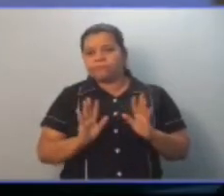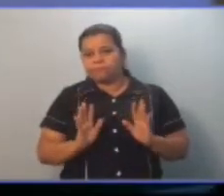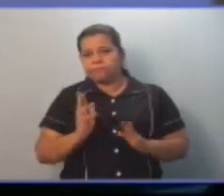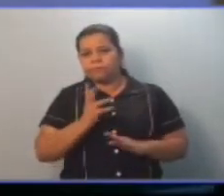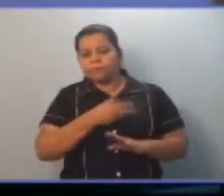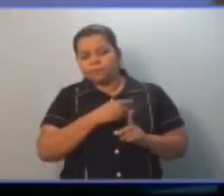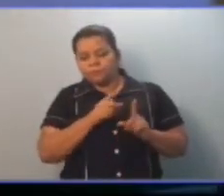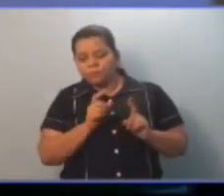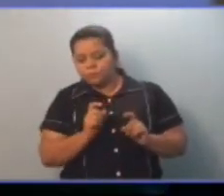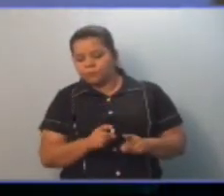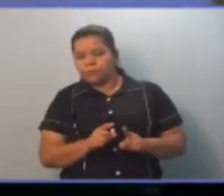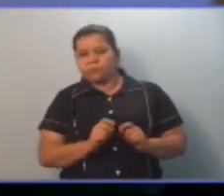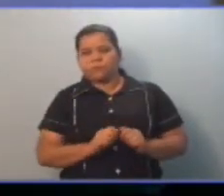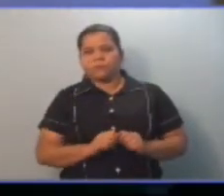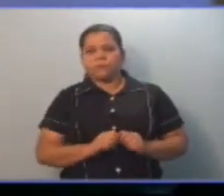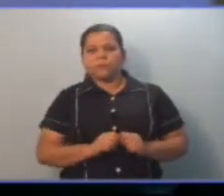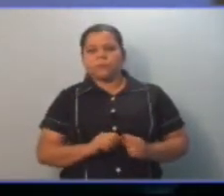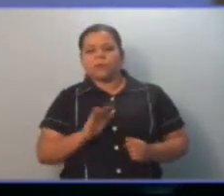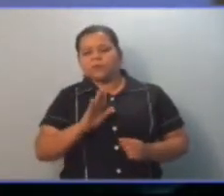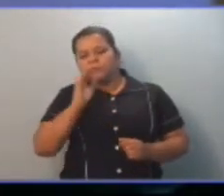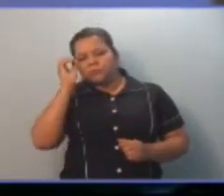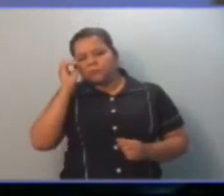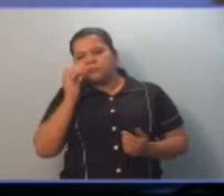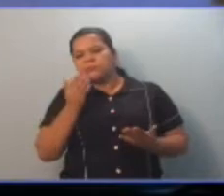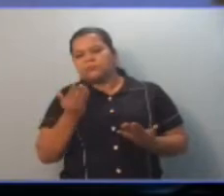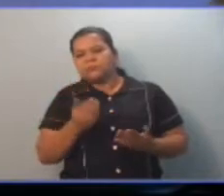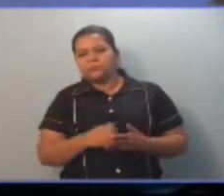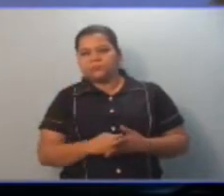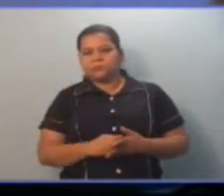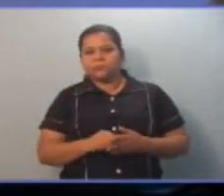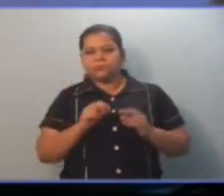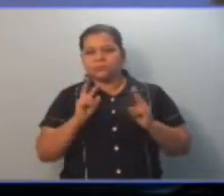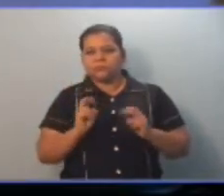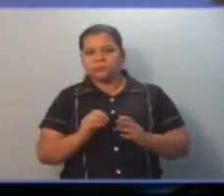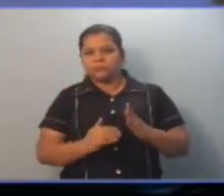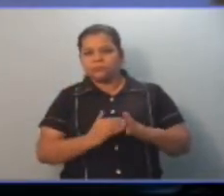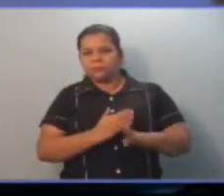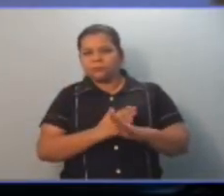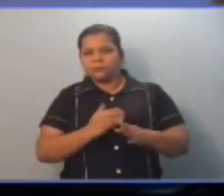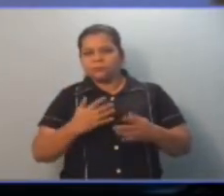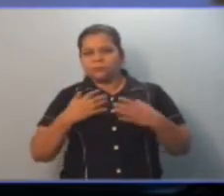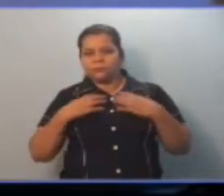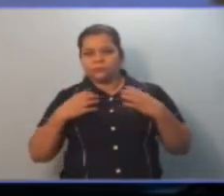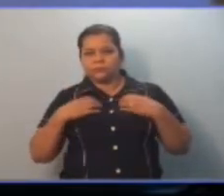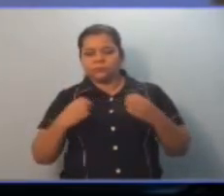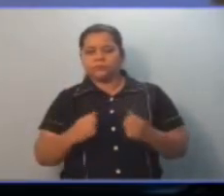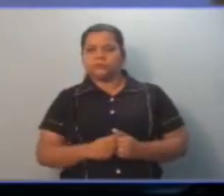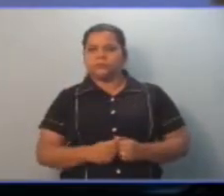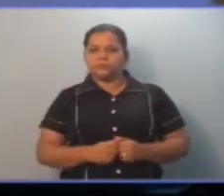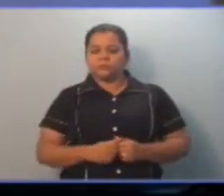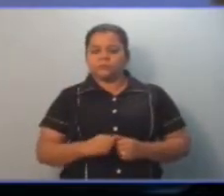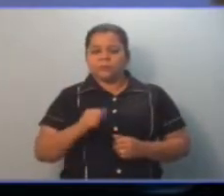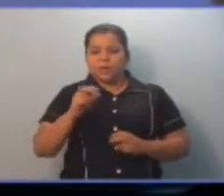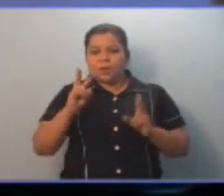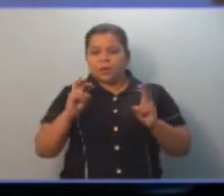es, ¿cuál es su posición sobre la protección a la vida en los casos de